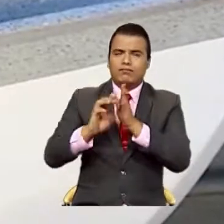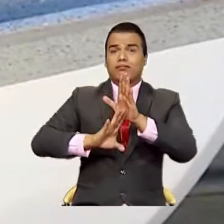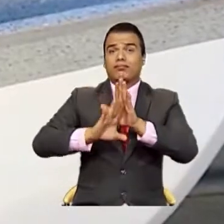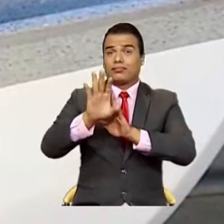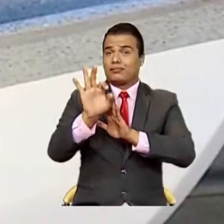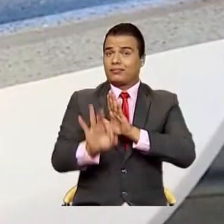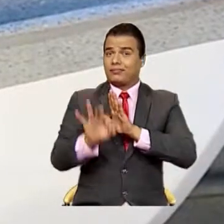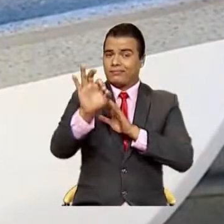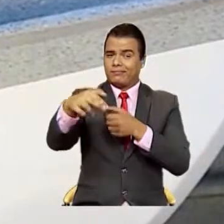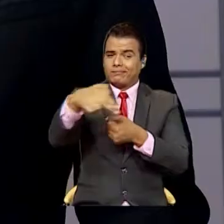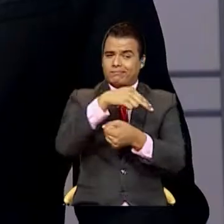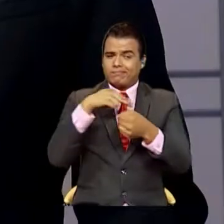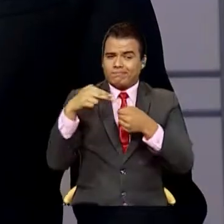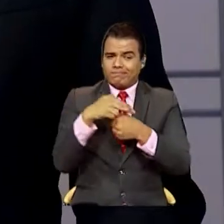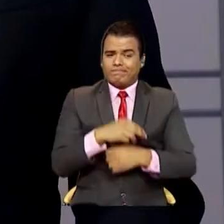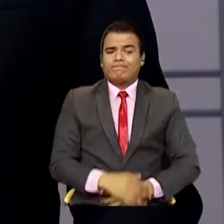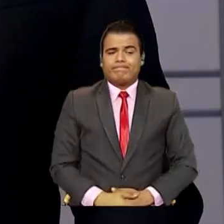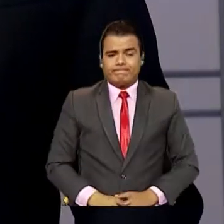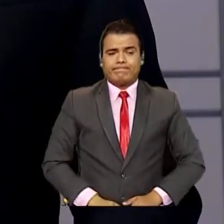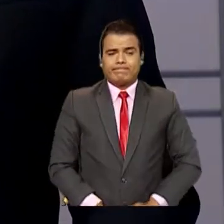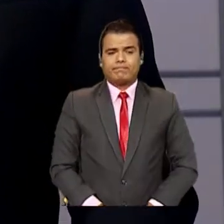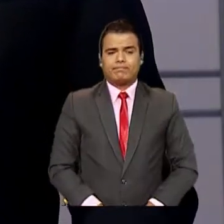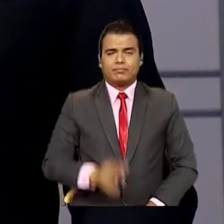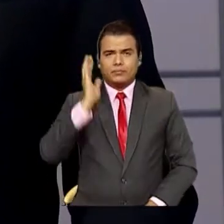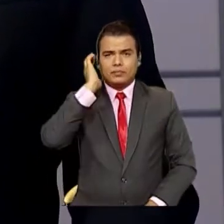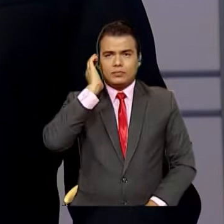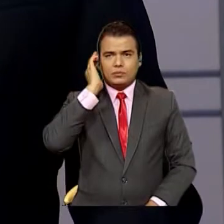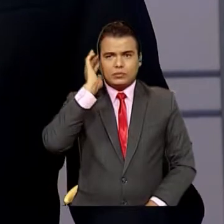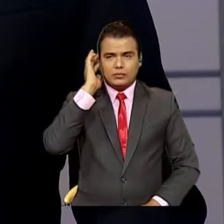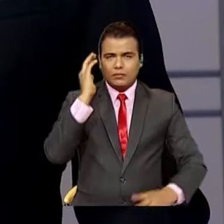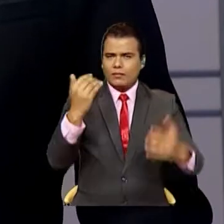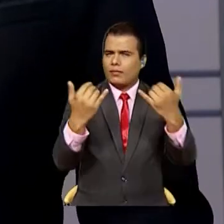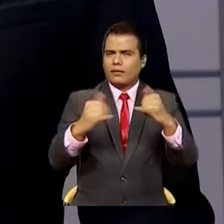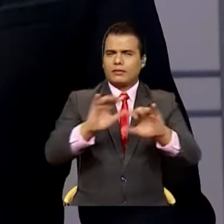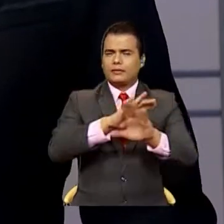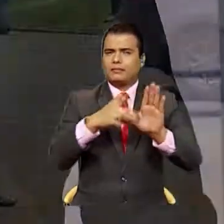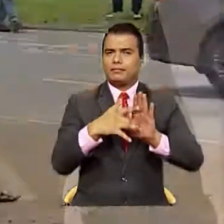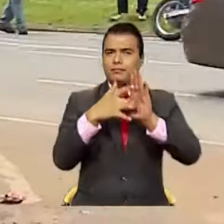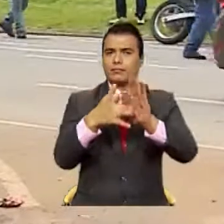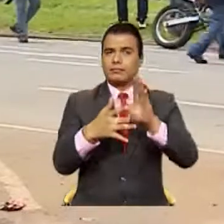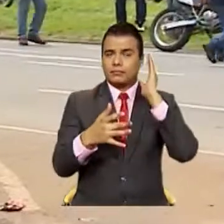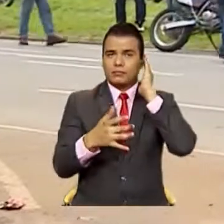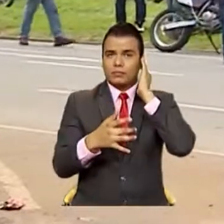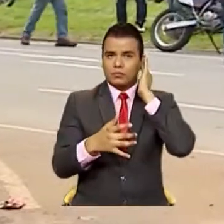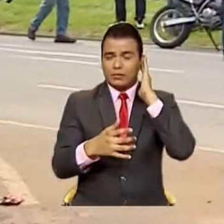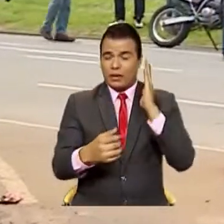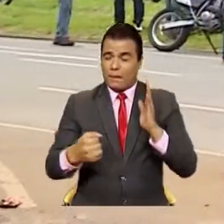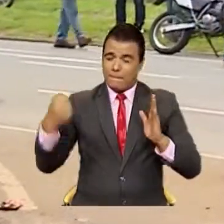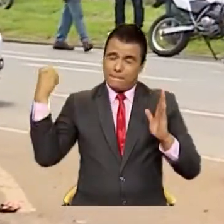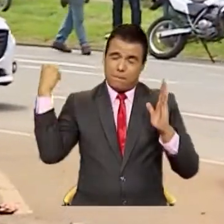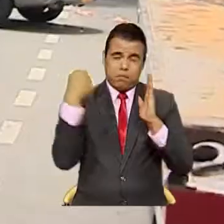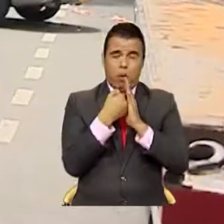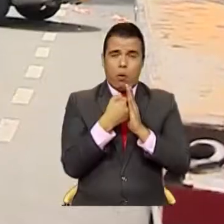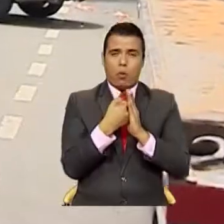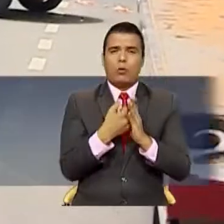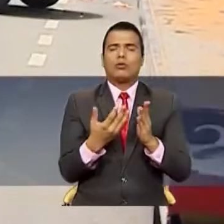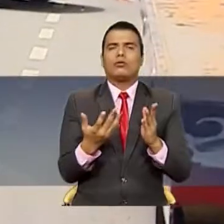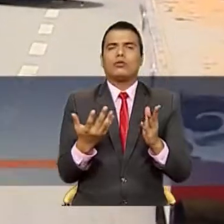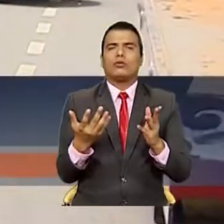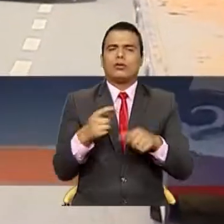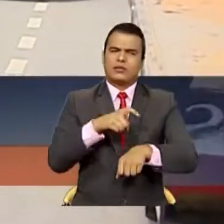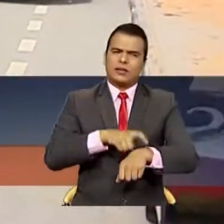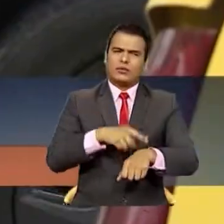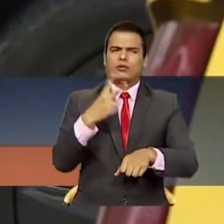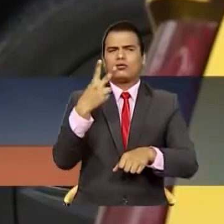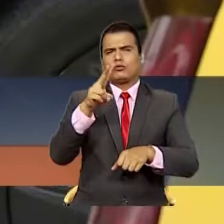desarrollo de la región. Y cerramos este primer bloque con imágenes del accidente automovilístico ocurrido al